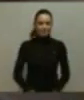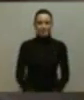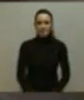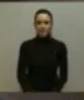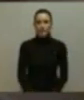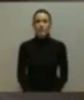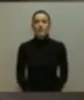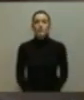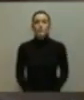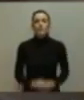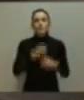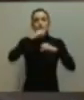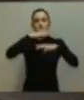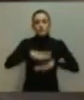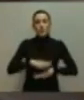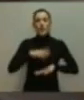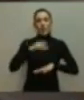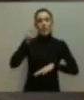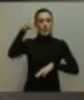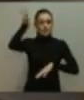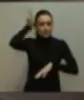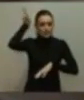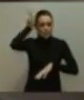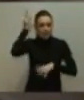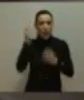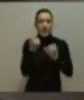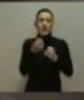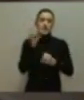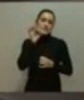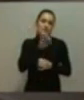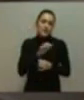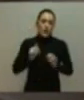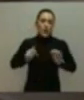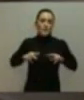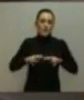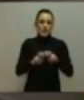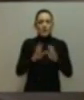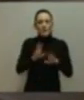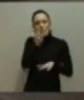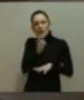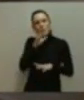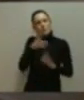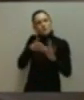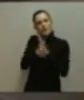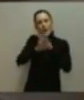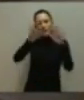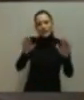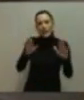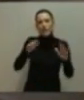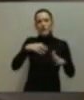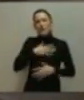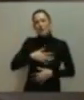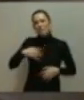La historia de Peter Pan, a pesar de que es de comienzos del siglo, servía muy bien para reflejar un poco el malestar del periodo de